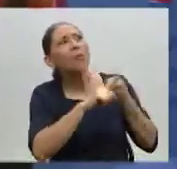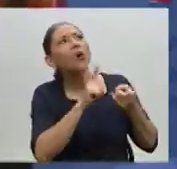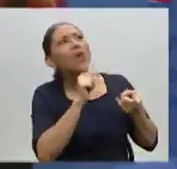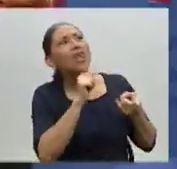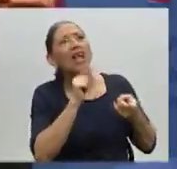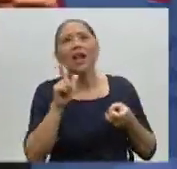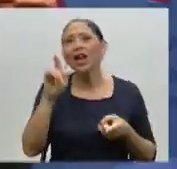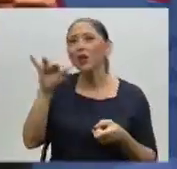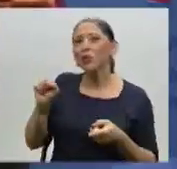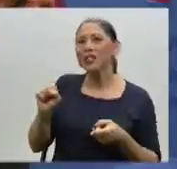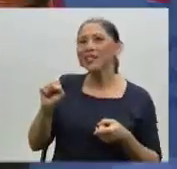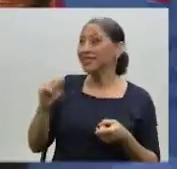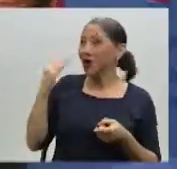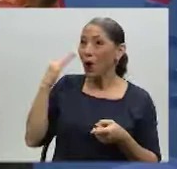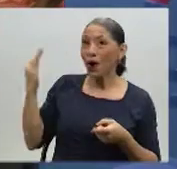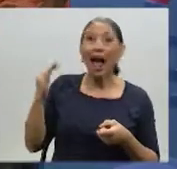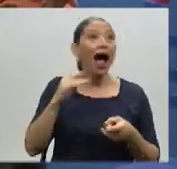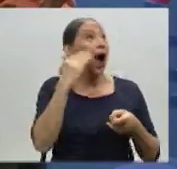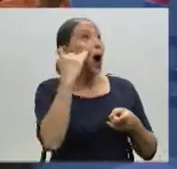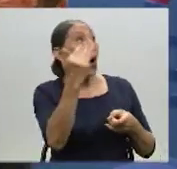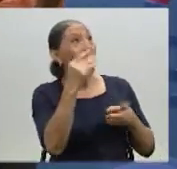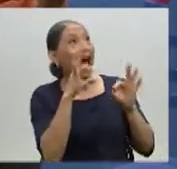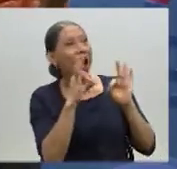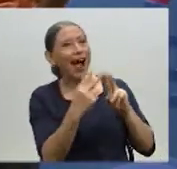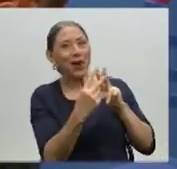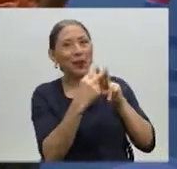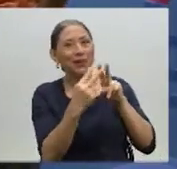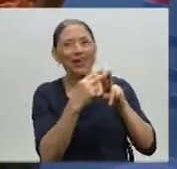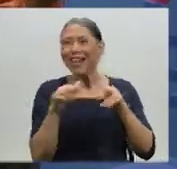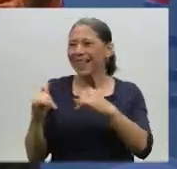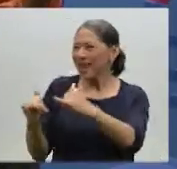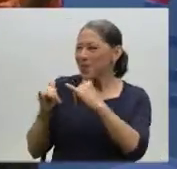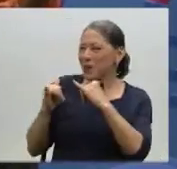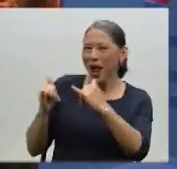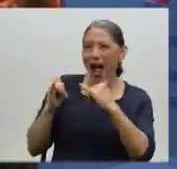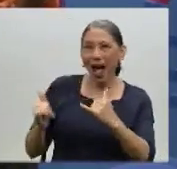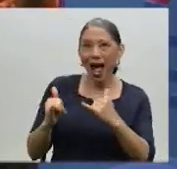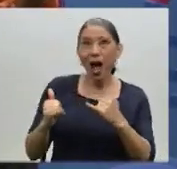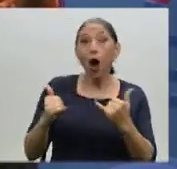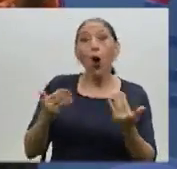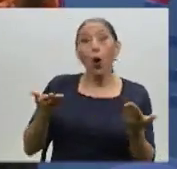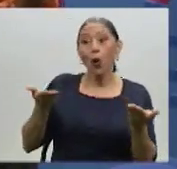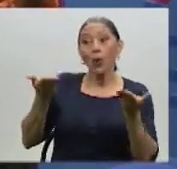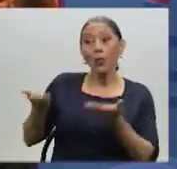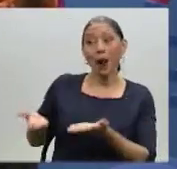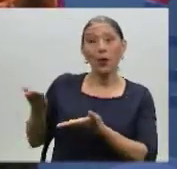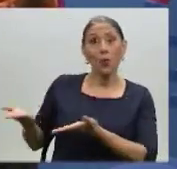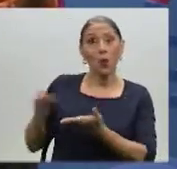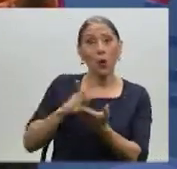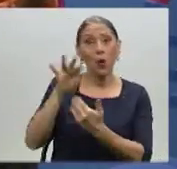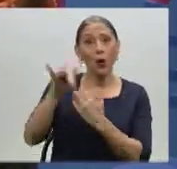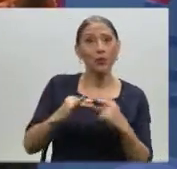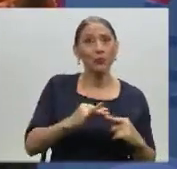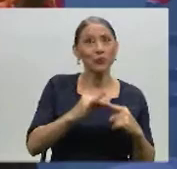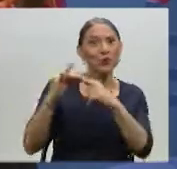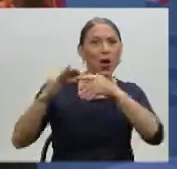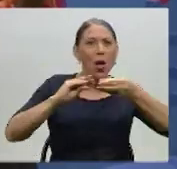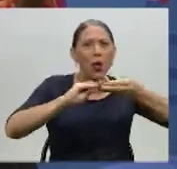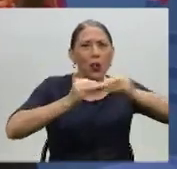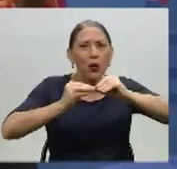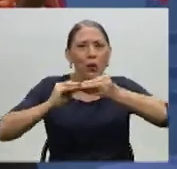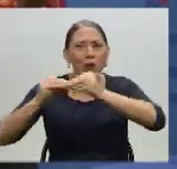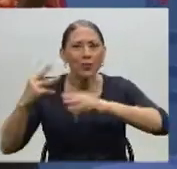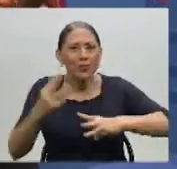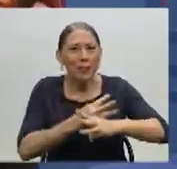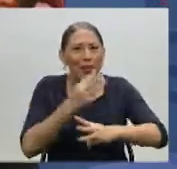quién es? Luis. Hola, yo soy Luis. Hola, Luis, qué bueno conocerte. Igualmente. Hoy traje a Juanita porque tenemos un proyecto especial de números